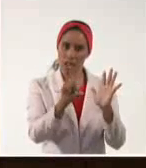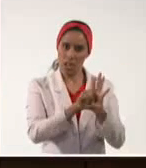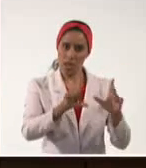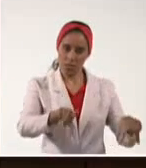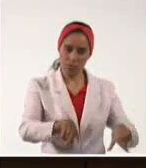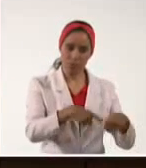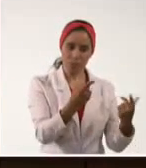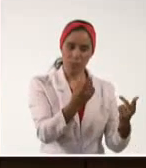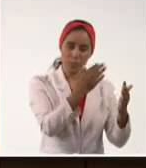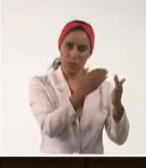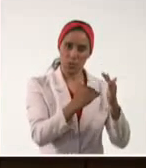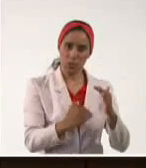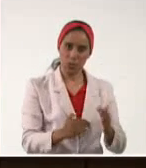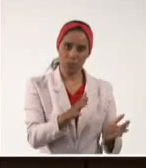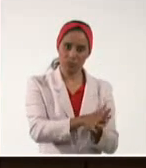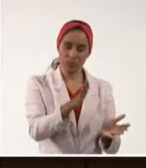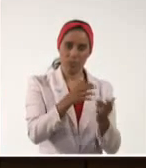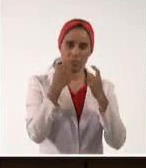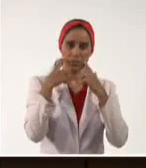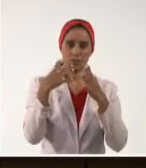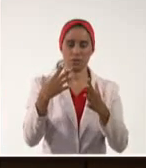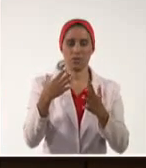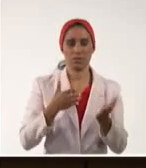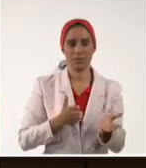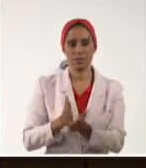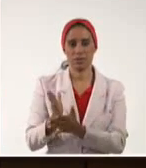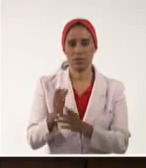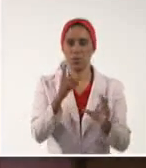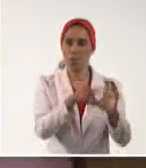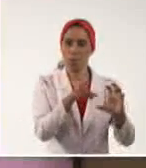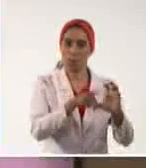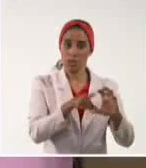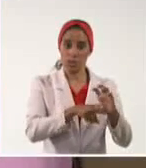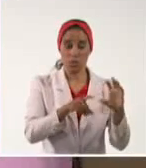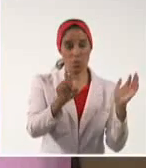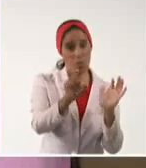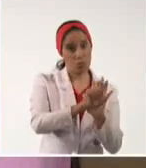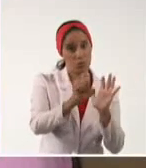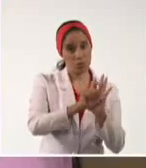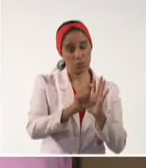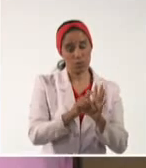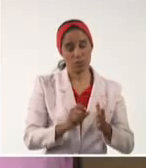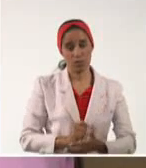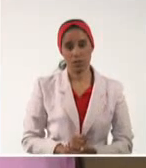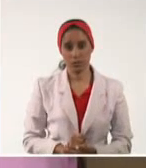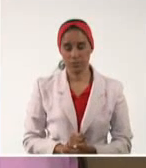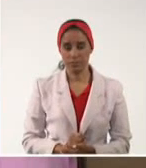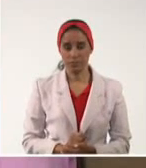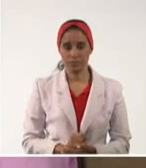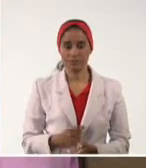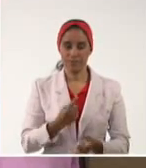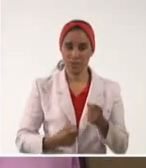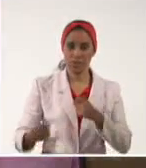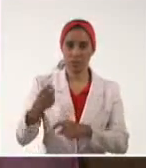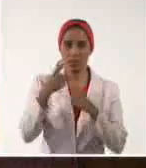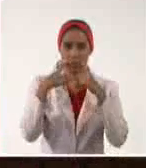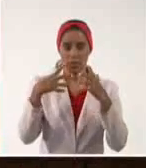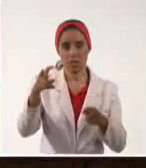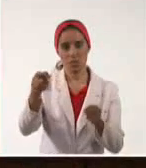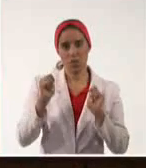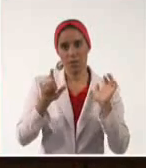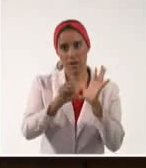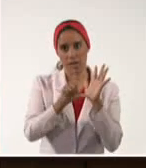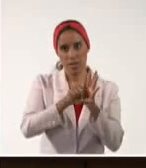cronograma y para implementar contenidos constitucionales. Destaco especialmente la nueva Ley de Salud